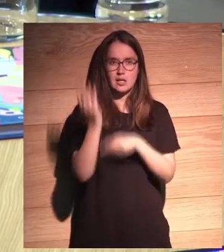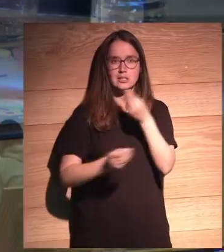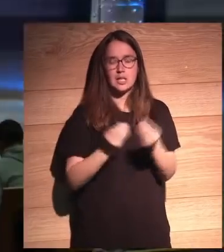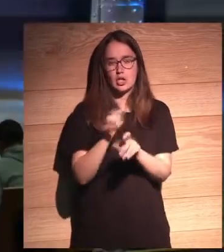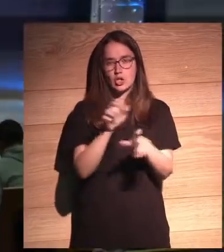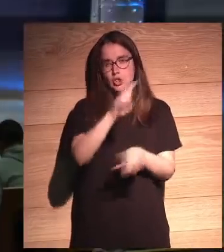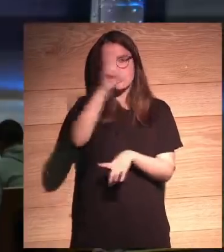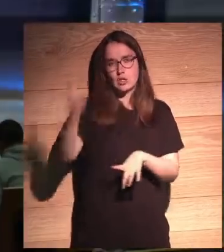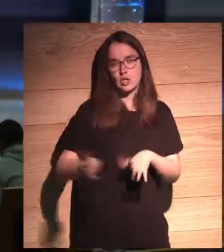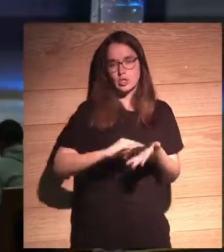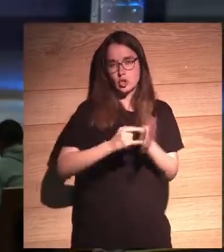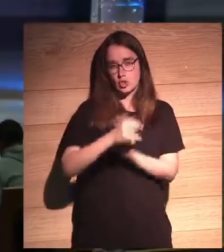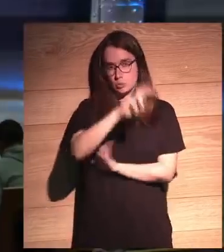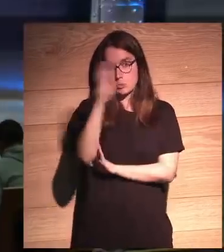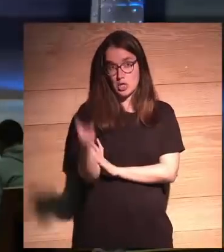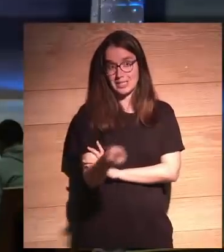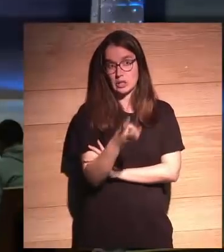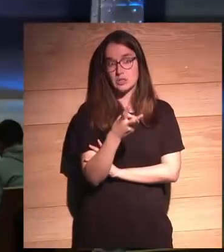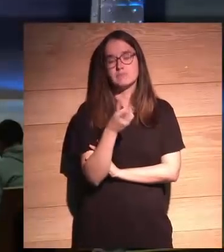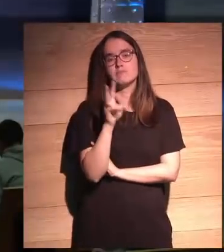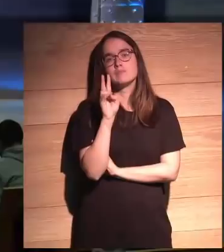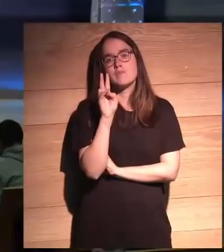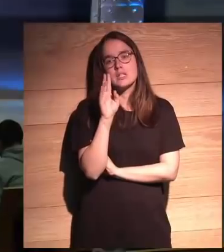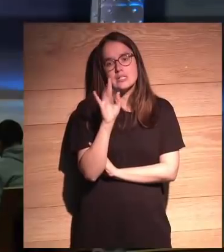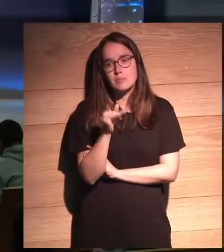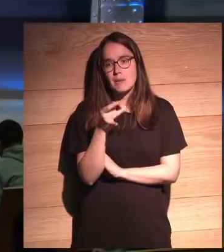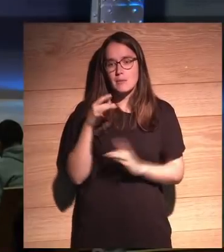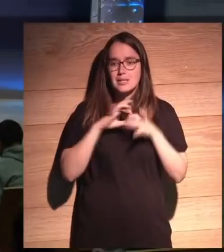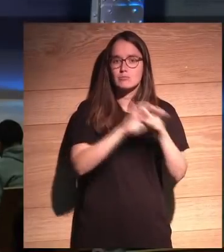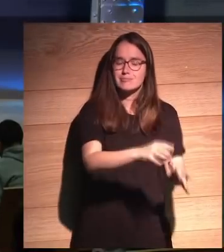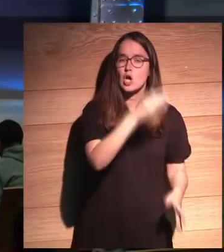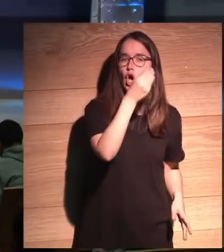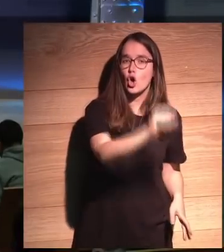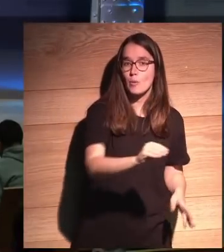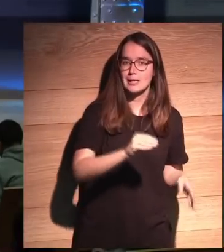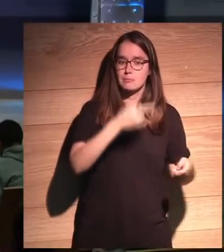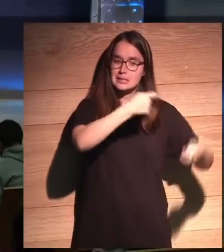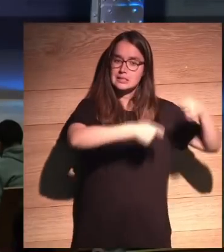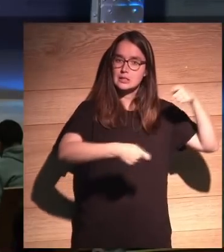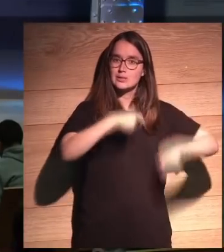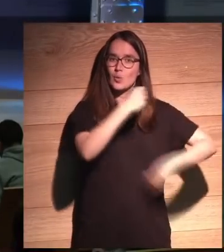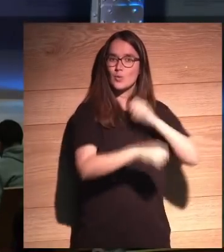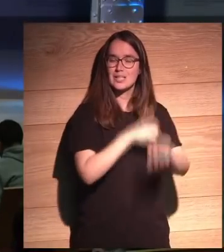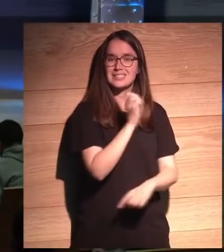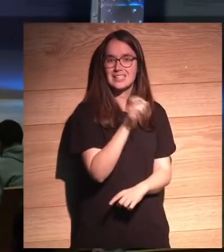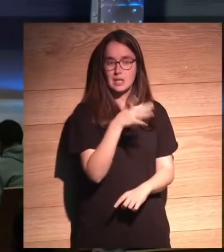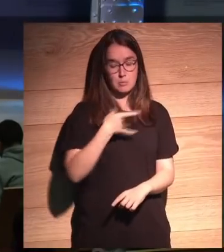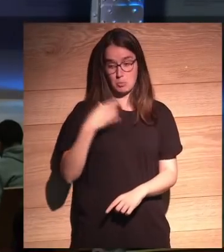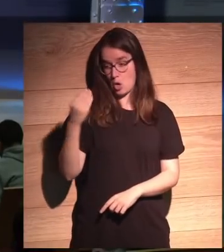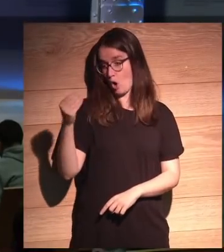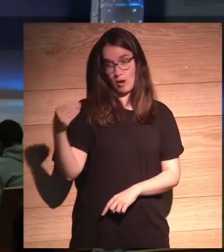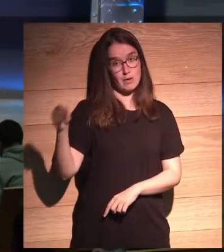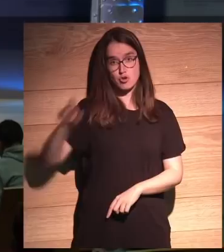alguna otra gente con otros proyectos, ¿no? Sí, parece que es más propio de jóvenes, pero bueno, sin ser tan